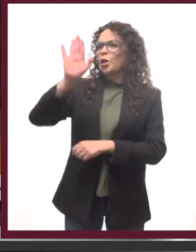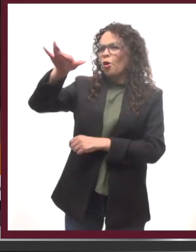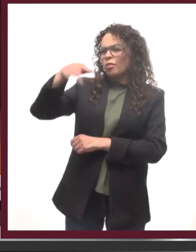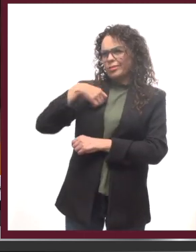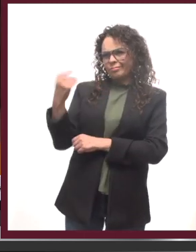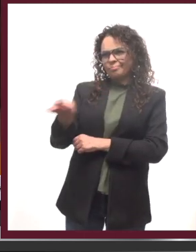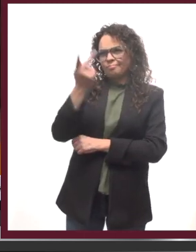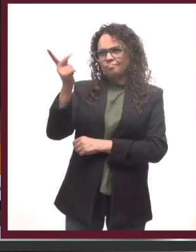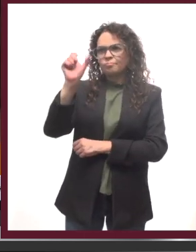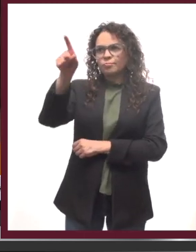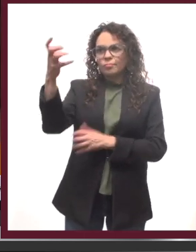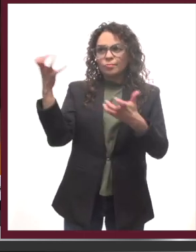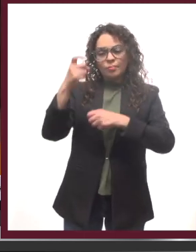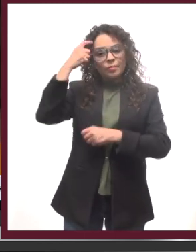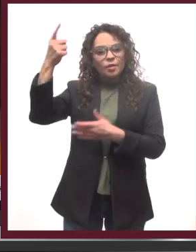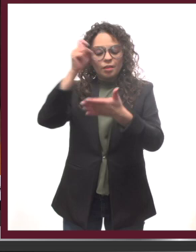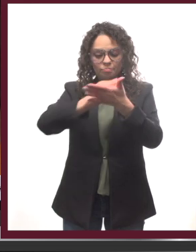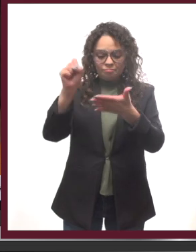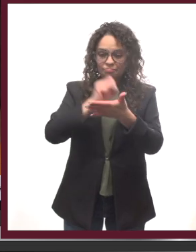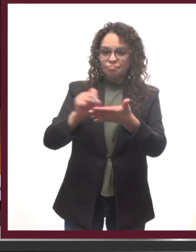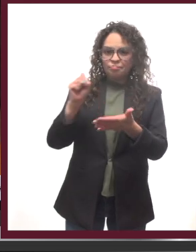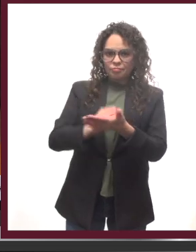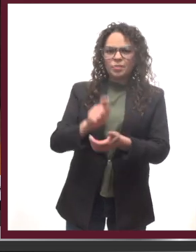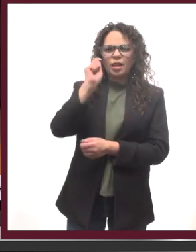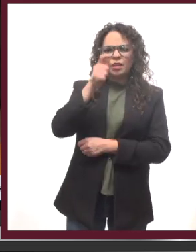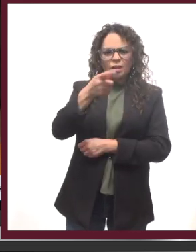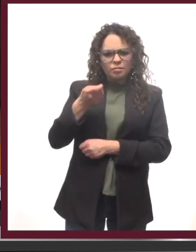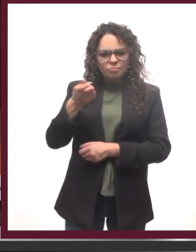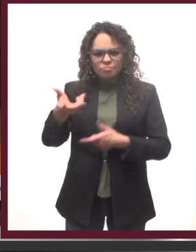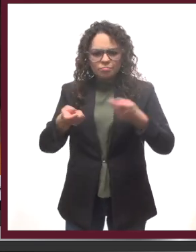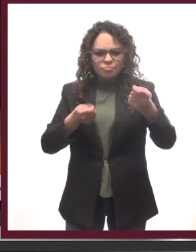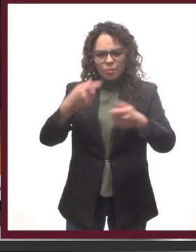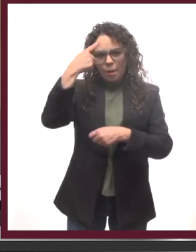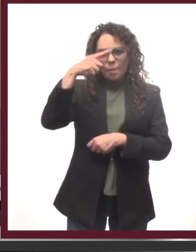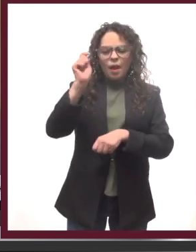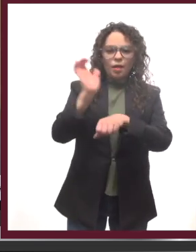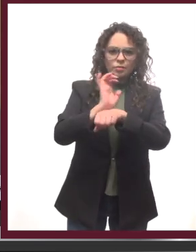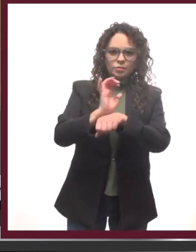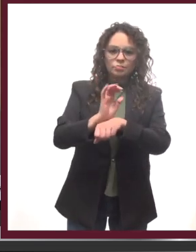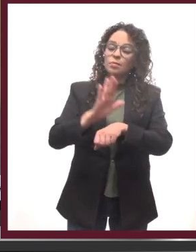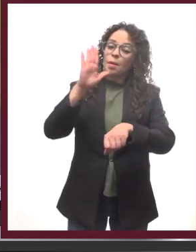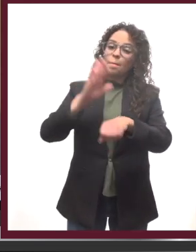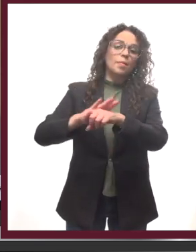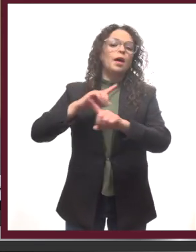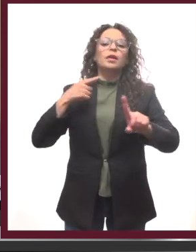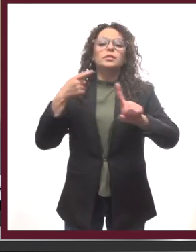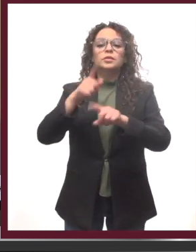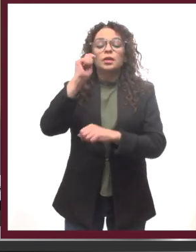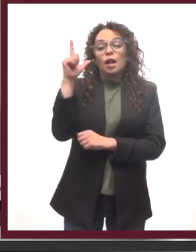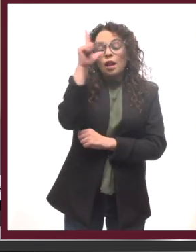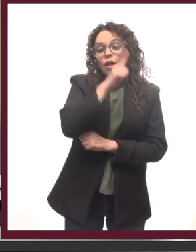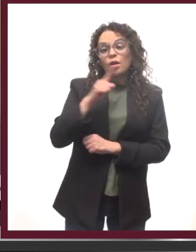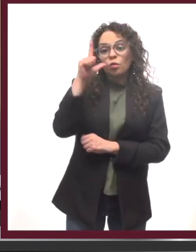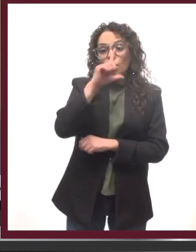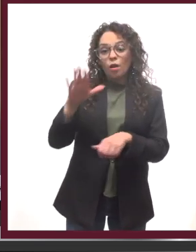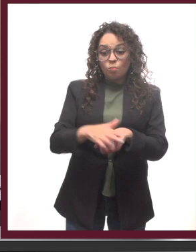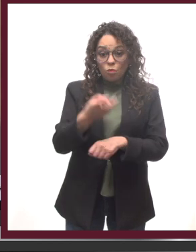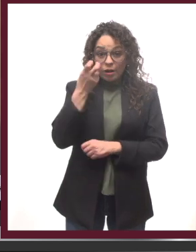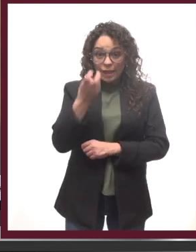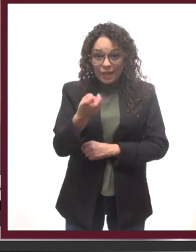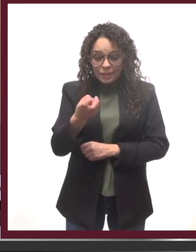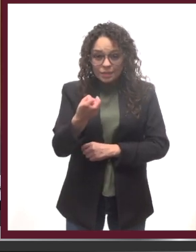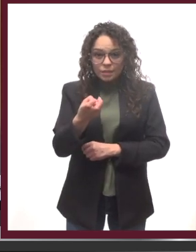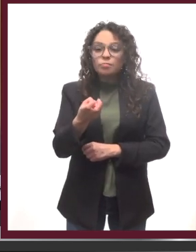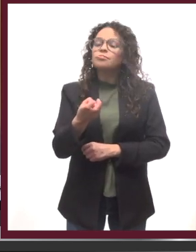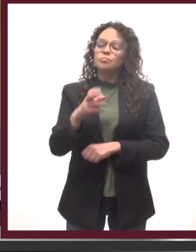Oye, como escritor, ¿qué peso le das a los elementos del lenguaje cinematográfico cuando escribes? pues le das muchísimo peso a los elementos del lenguaje